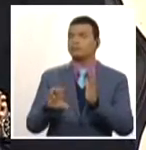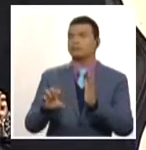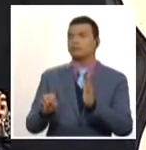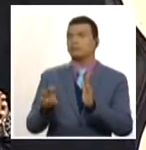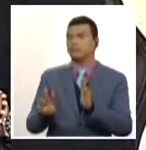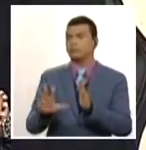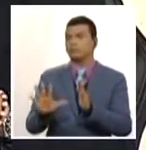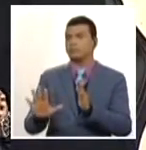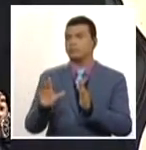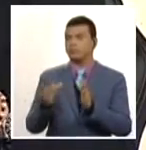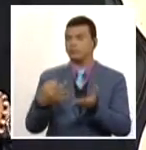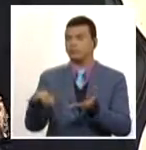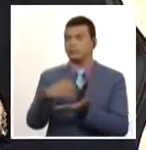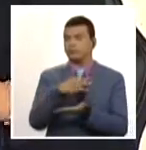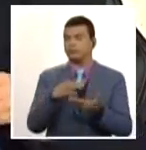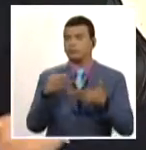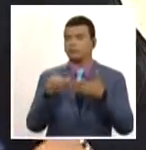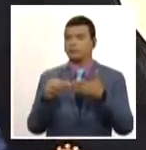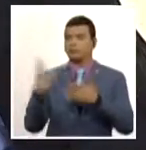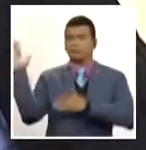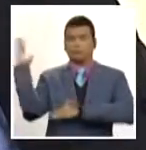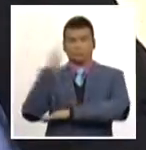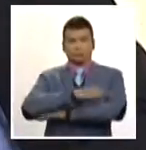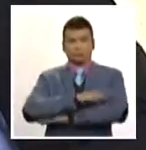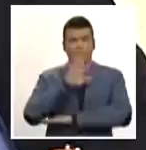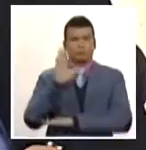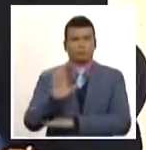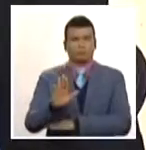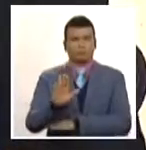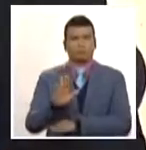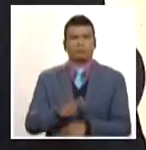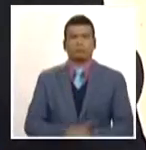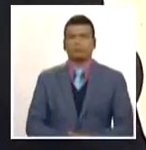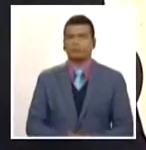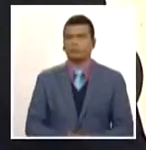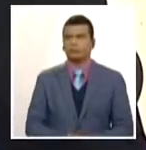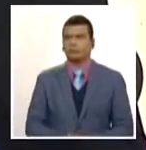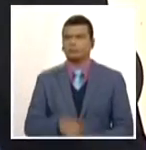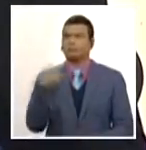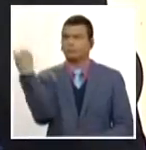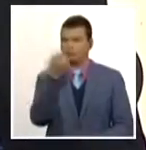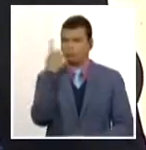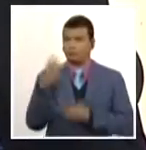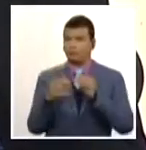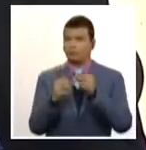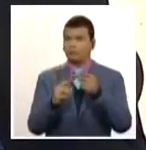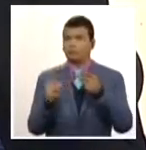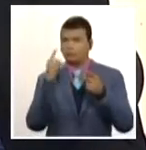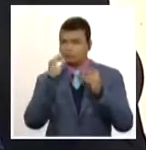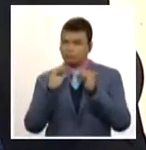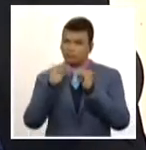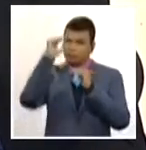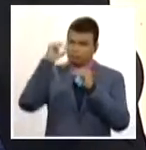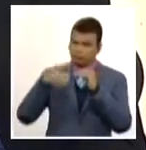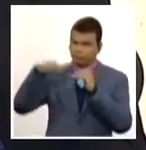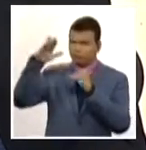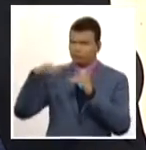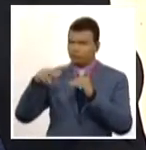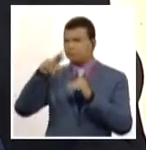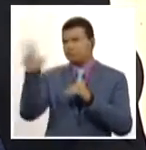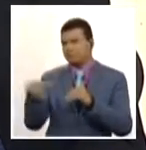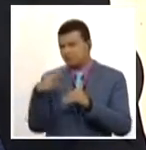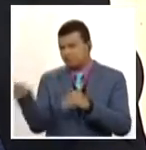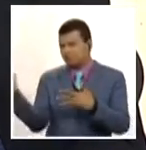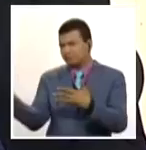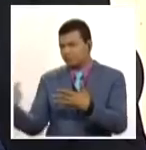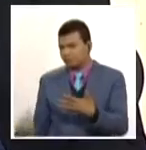dólar durante todo el día, así que se cotizará la tasa representativa en el mercado. Se espera también la variación de esta moneda y de las otras durante el día